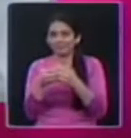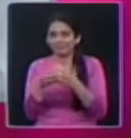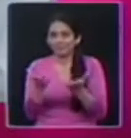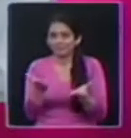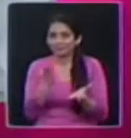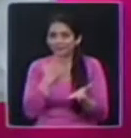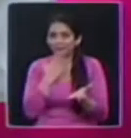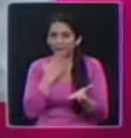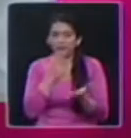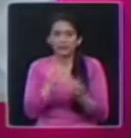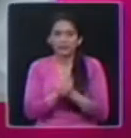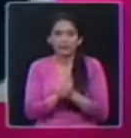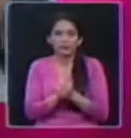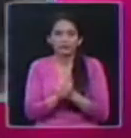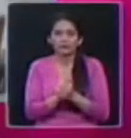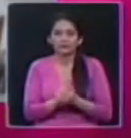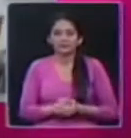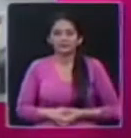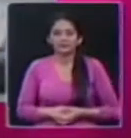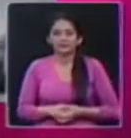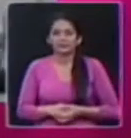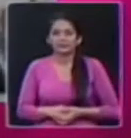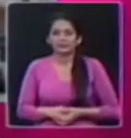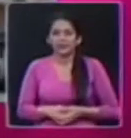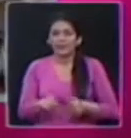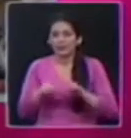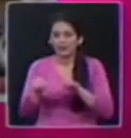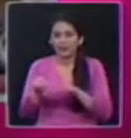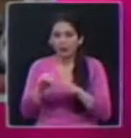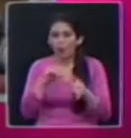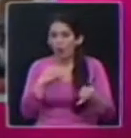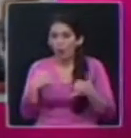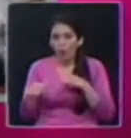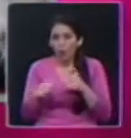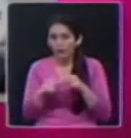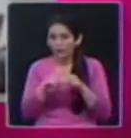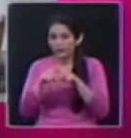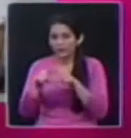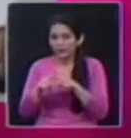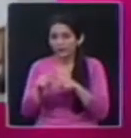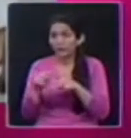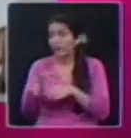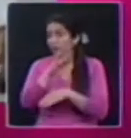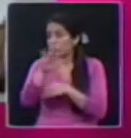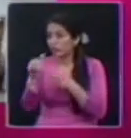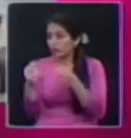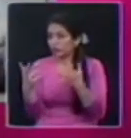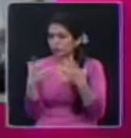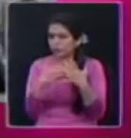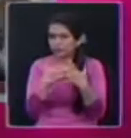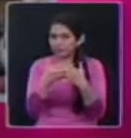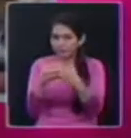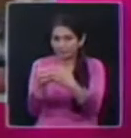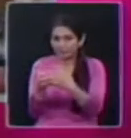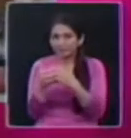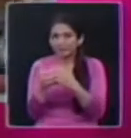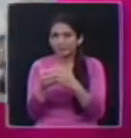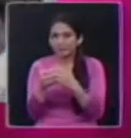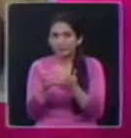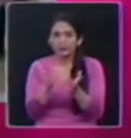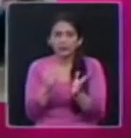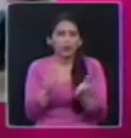con dinámicas, como con gincanas. Entonces, se busca que se participe de manera masiva en cada